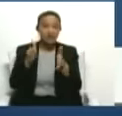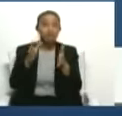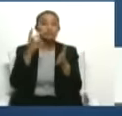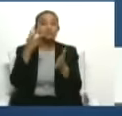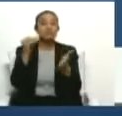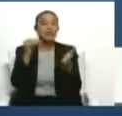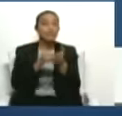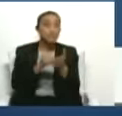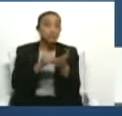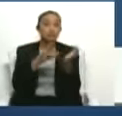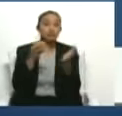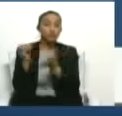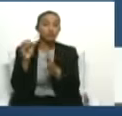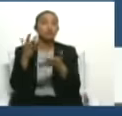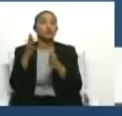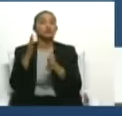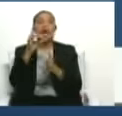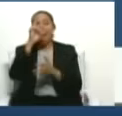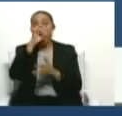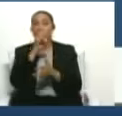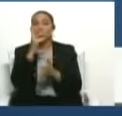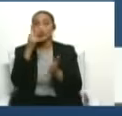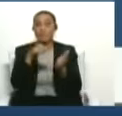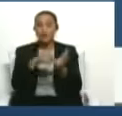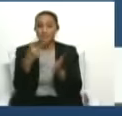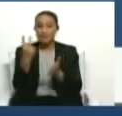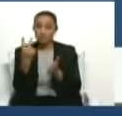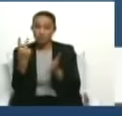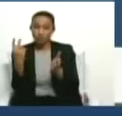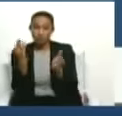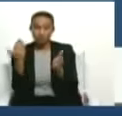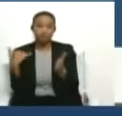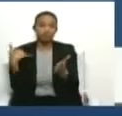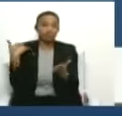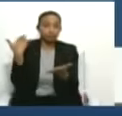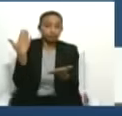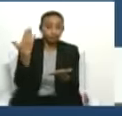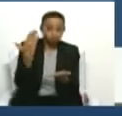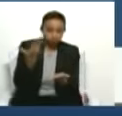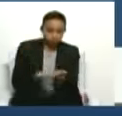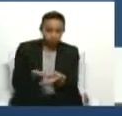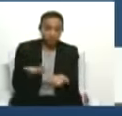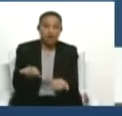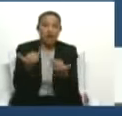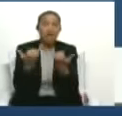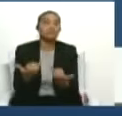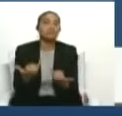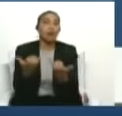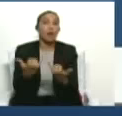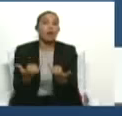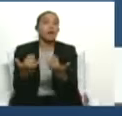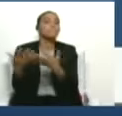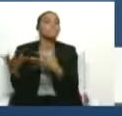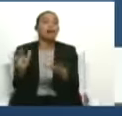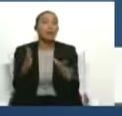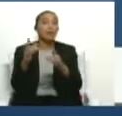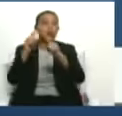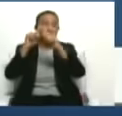desde el año 2022, 63 de ellas niños y adolescentes en el transcurso de nada más y nada menos